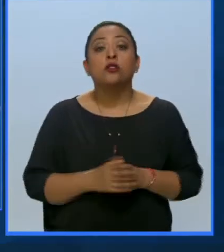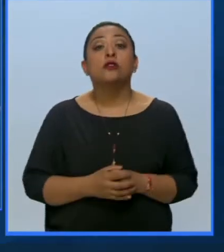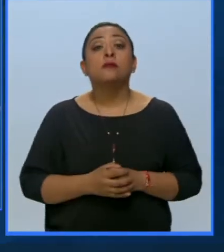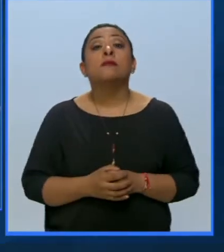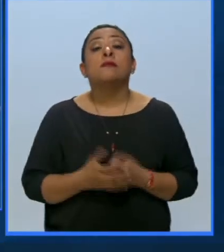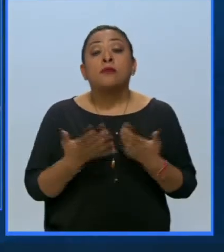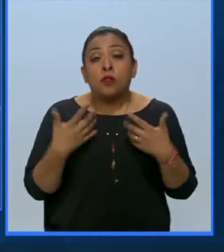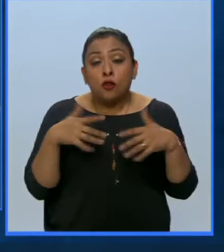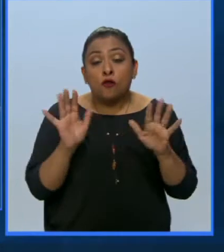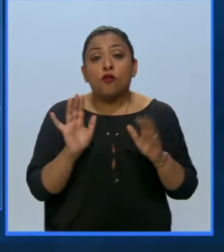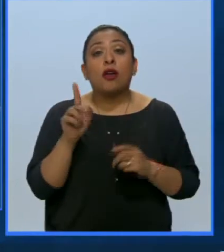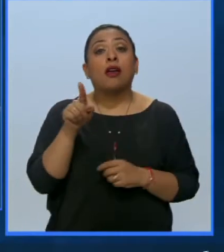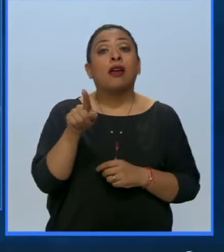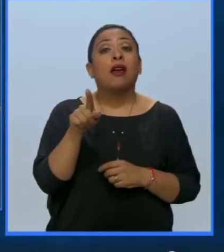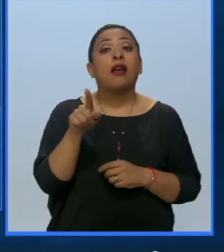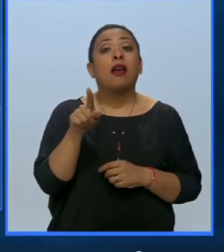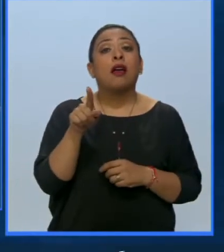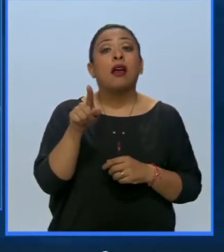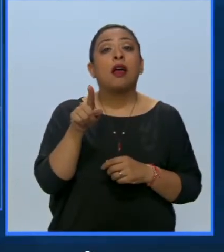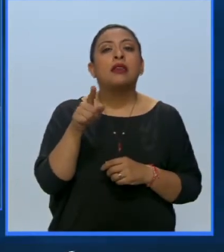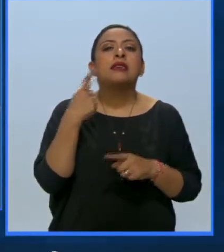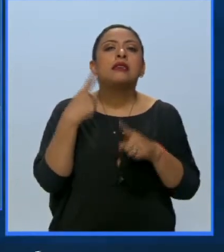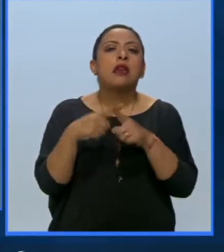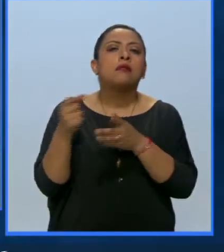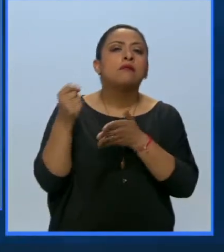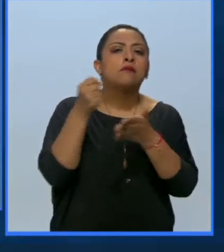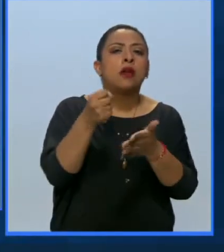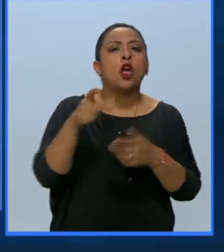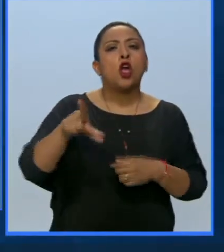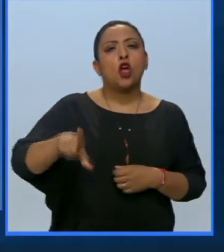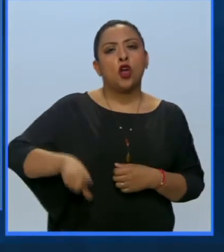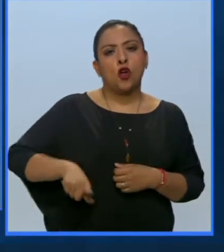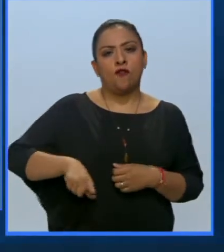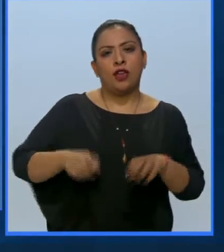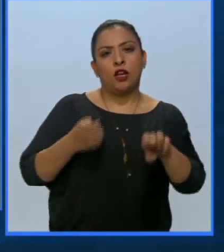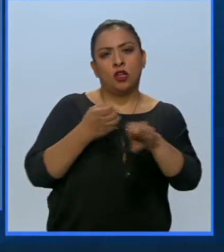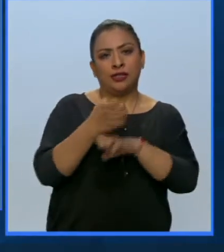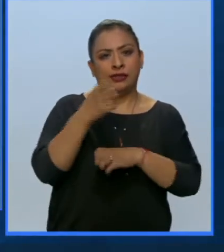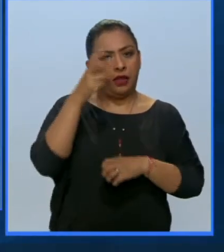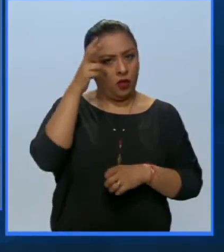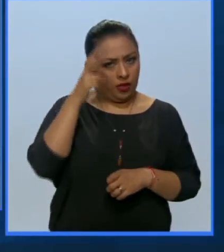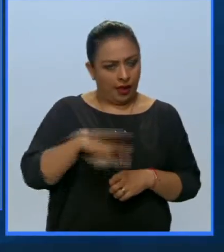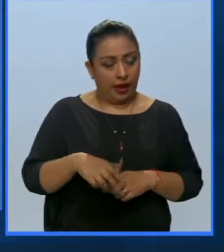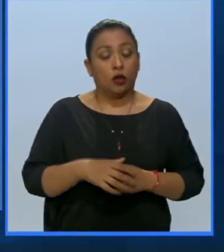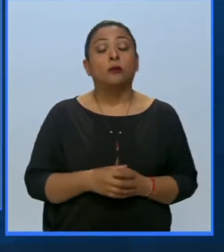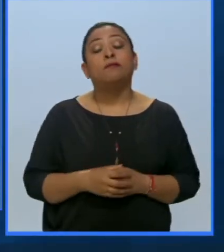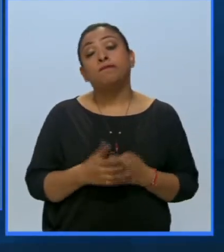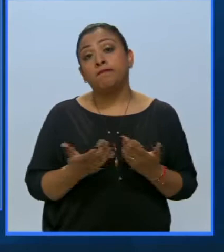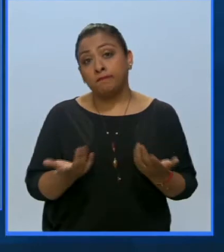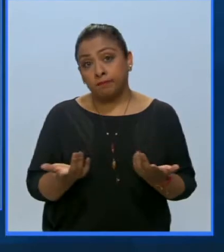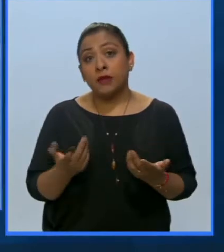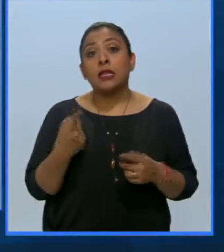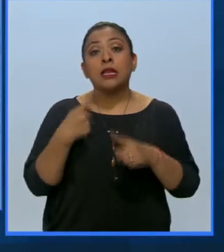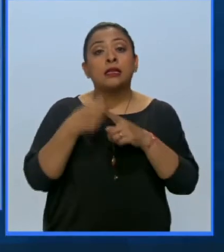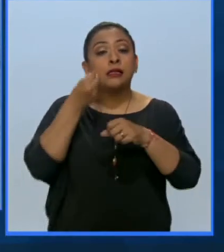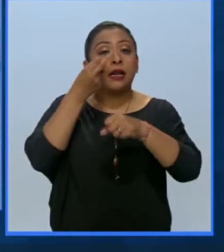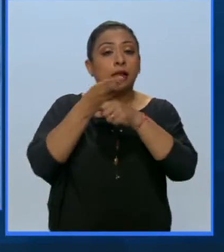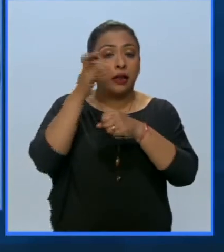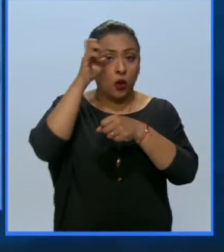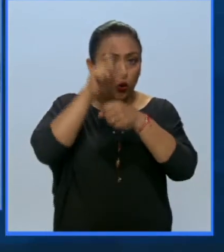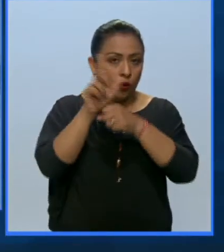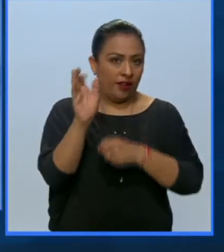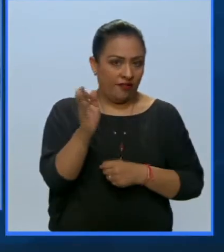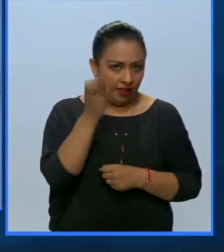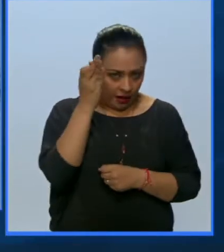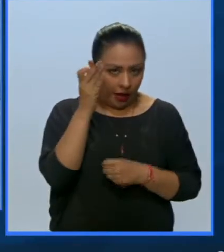y fue auspiciado por el gobierno del Estado de Hidalgo y, bueno, por la Secretaría de Cultura